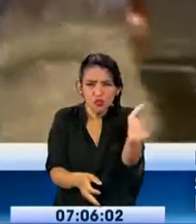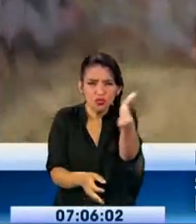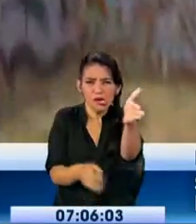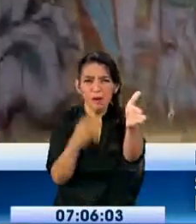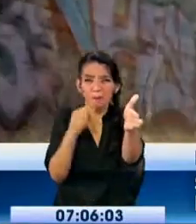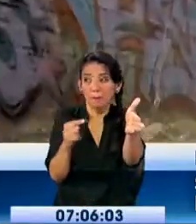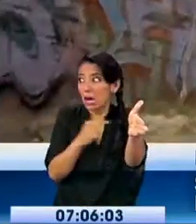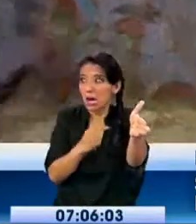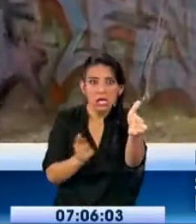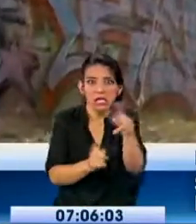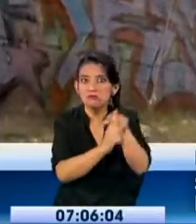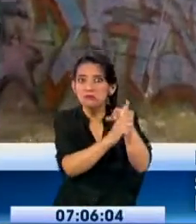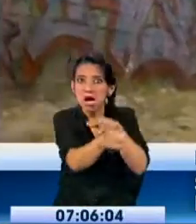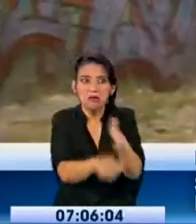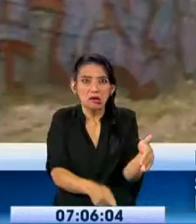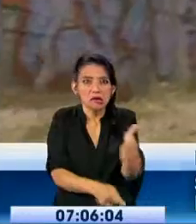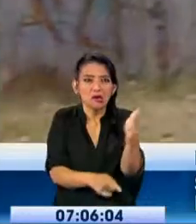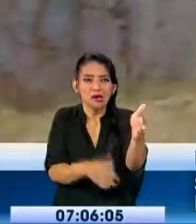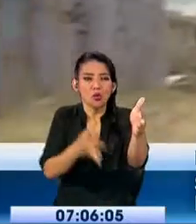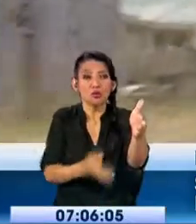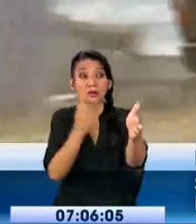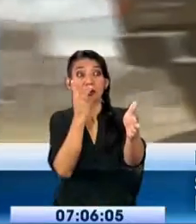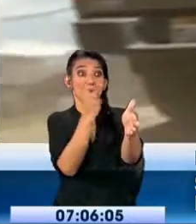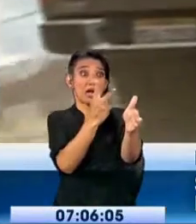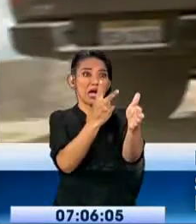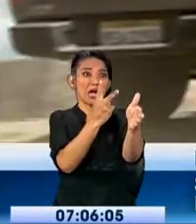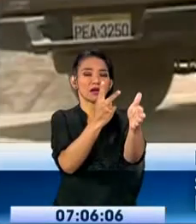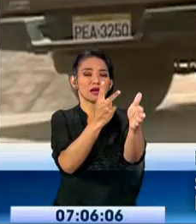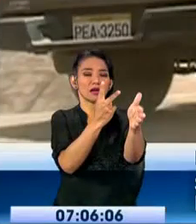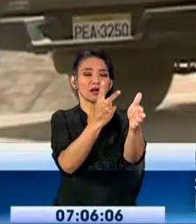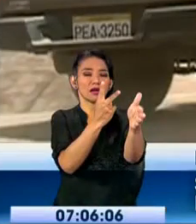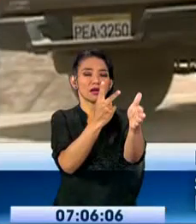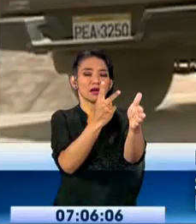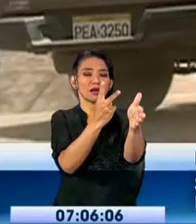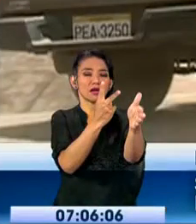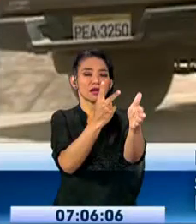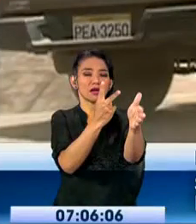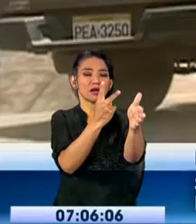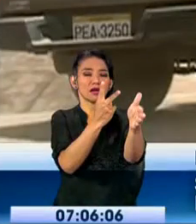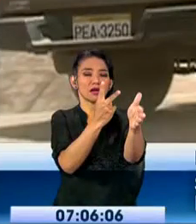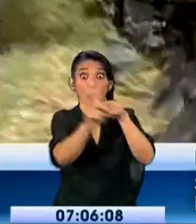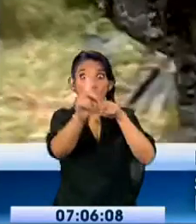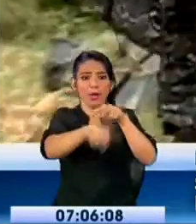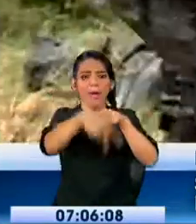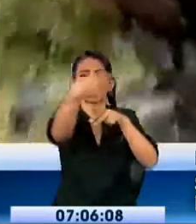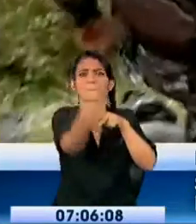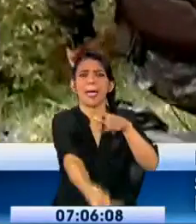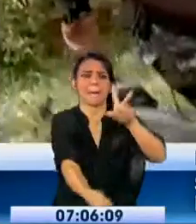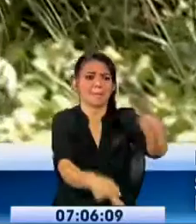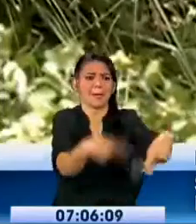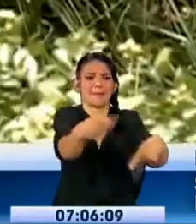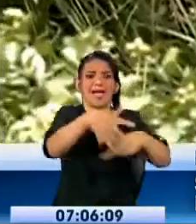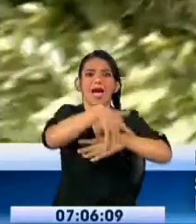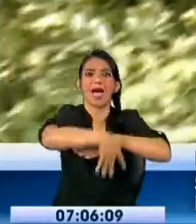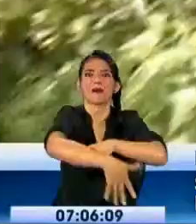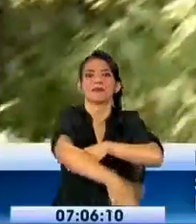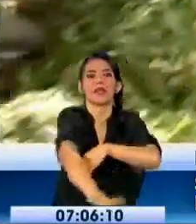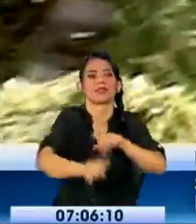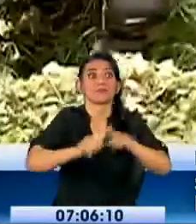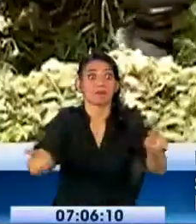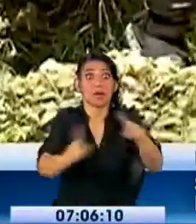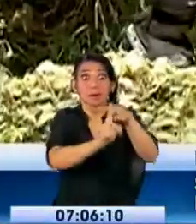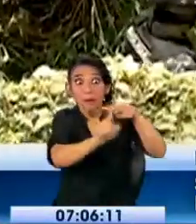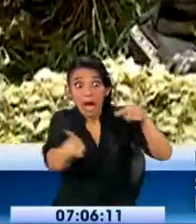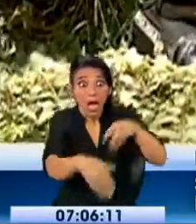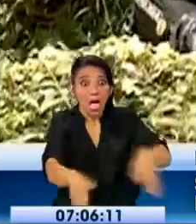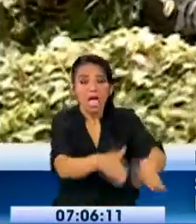tratando de evadir la acción de los uniformados. La autopista estaba bloqueada. En la huida no dudaron en botarse a la quebrada, pero no pudieron